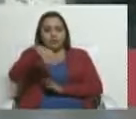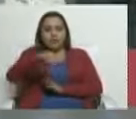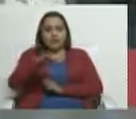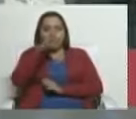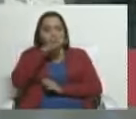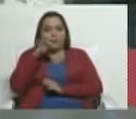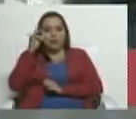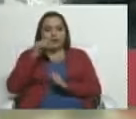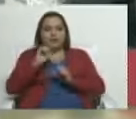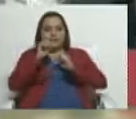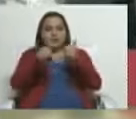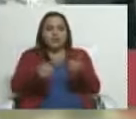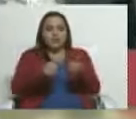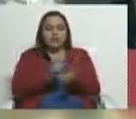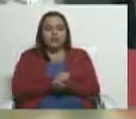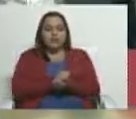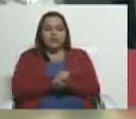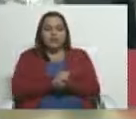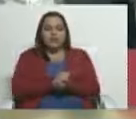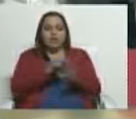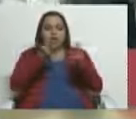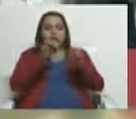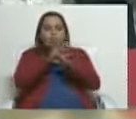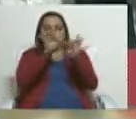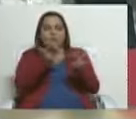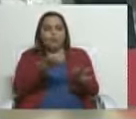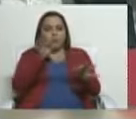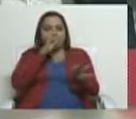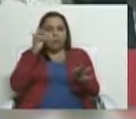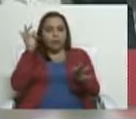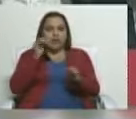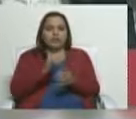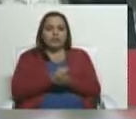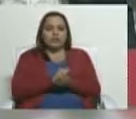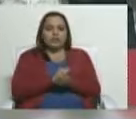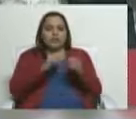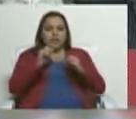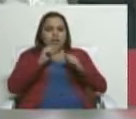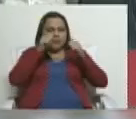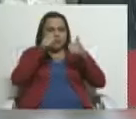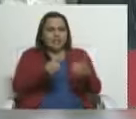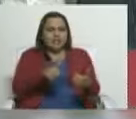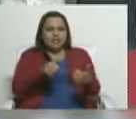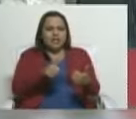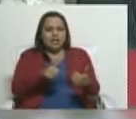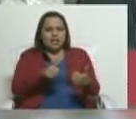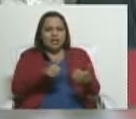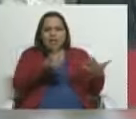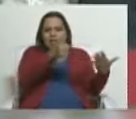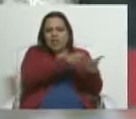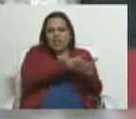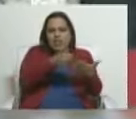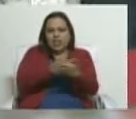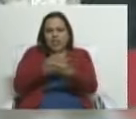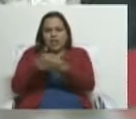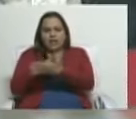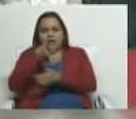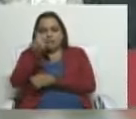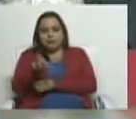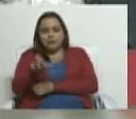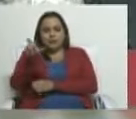a partir del nuevo Estado francés, que empieza a agregar, elimina el sujeto